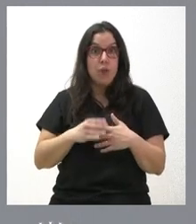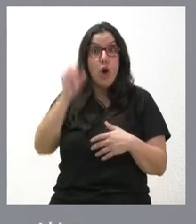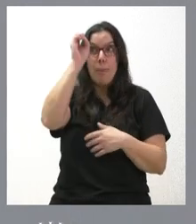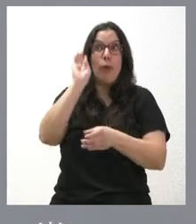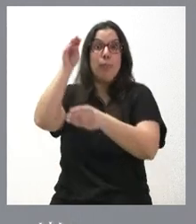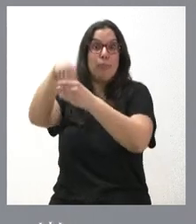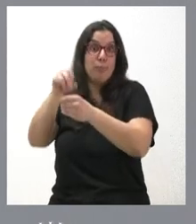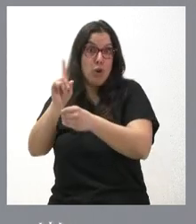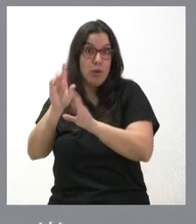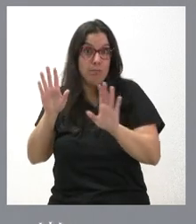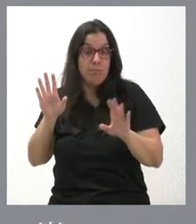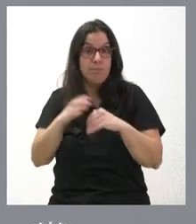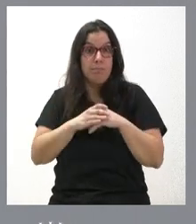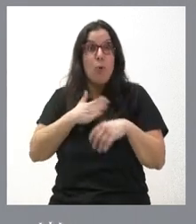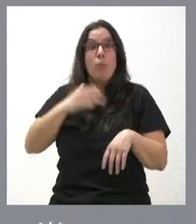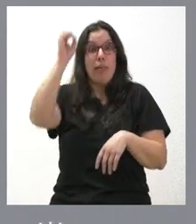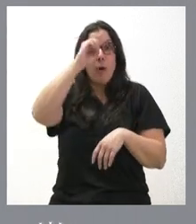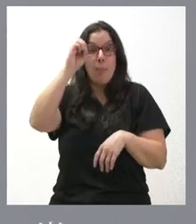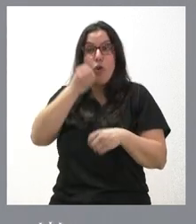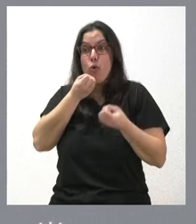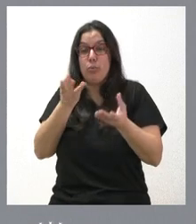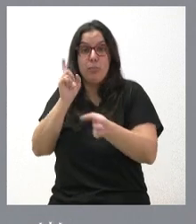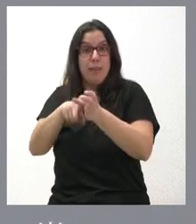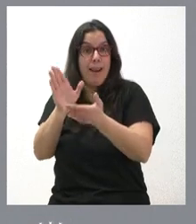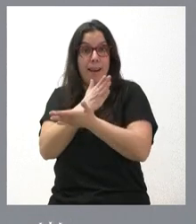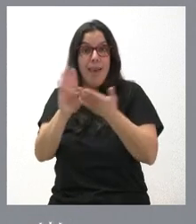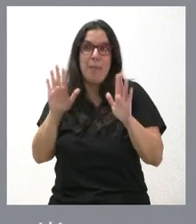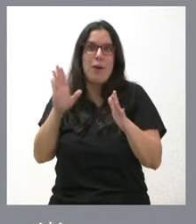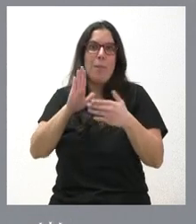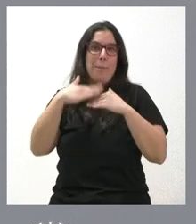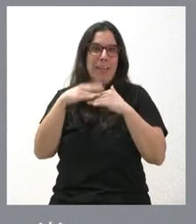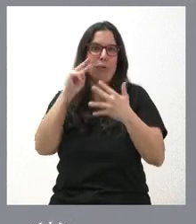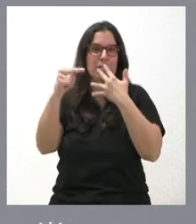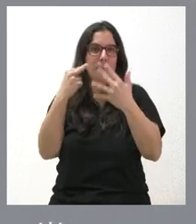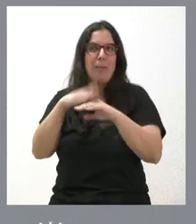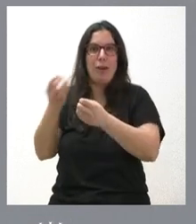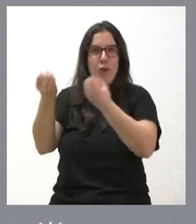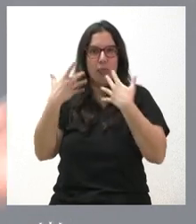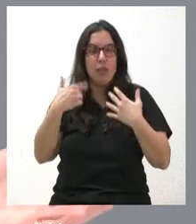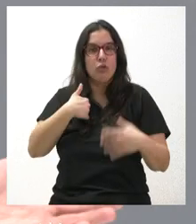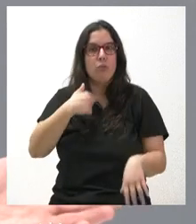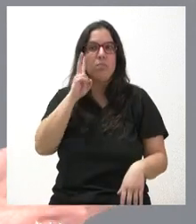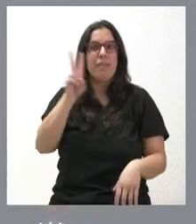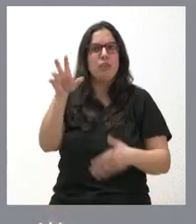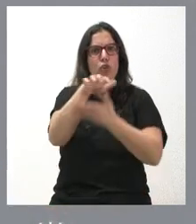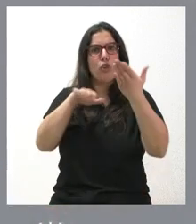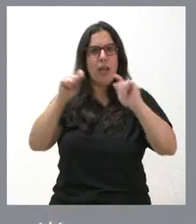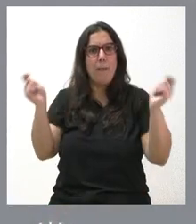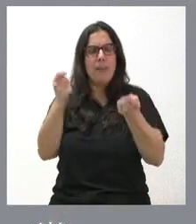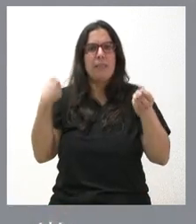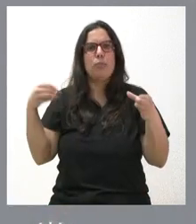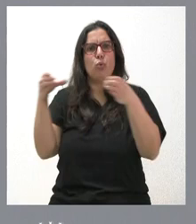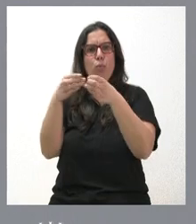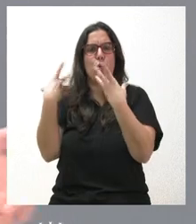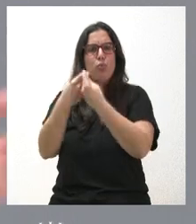y a lo mejor ni siquiera nos dejan opinar pero por lo menos que con transparencia nos lo contaran yo he visto que ha habido una nota de prensa ayer de yuts unas palabras como